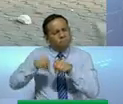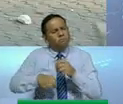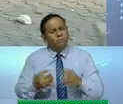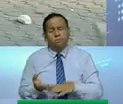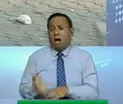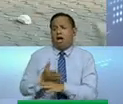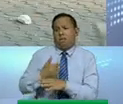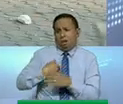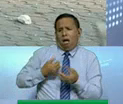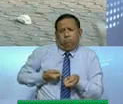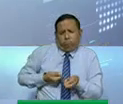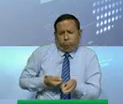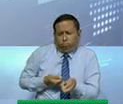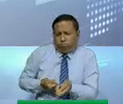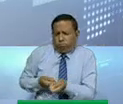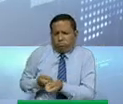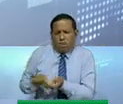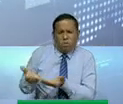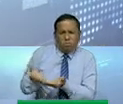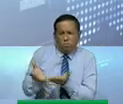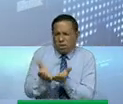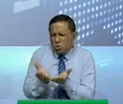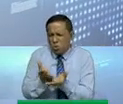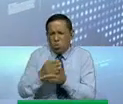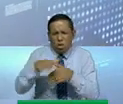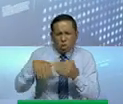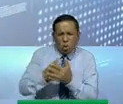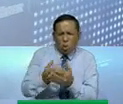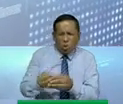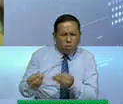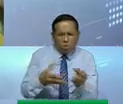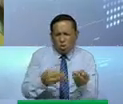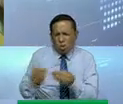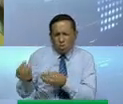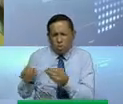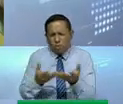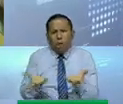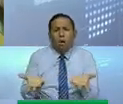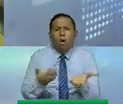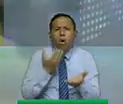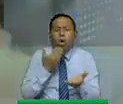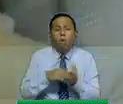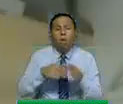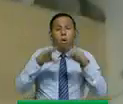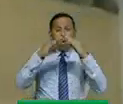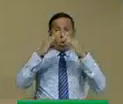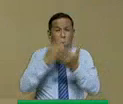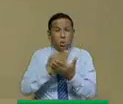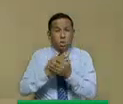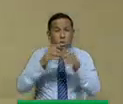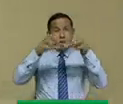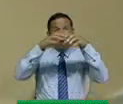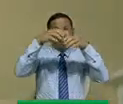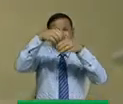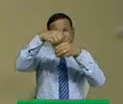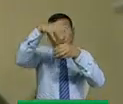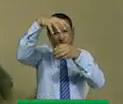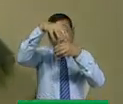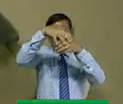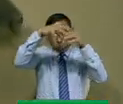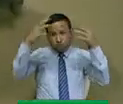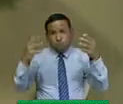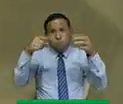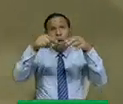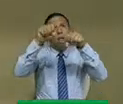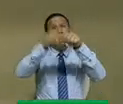sacamos los escombros, el microondas, la campana de mi cocina, también está afectada, está